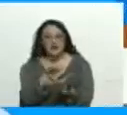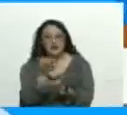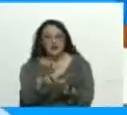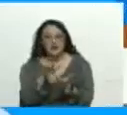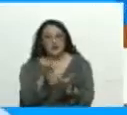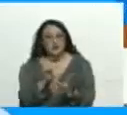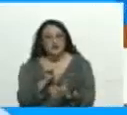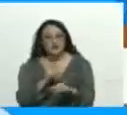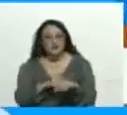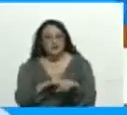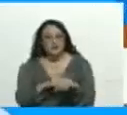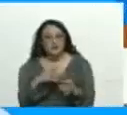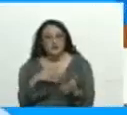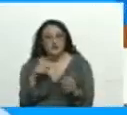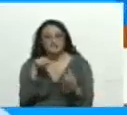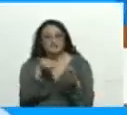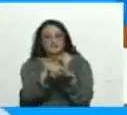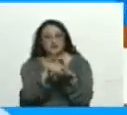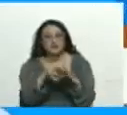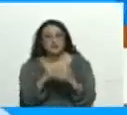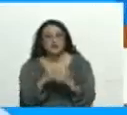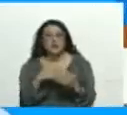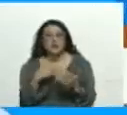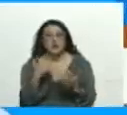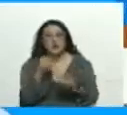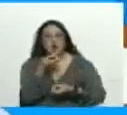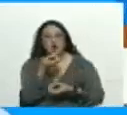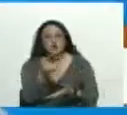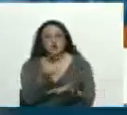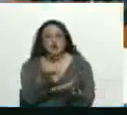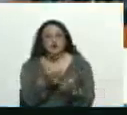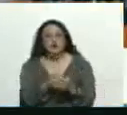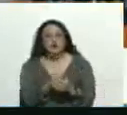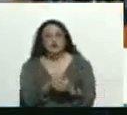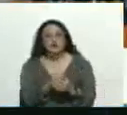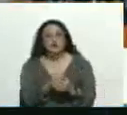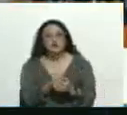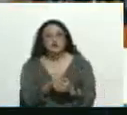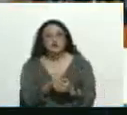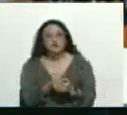porque tengo que tengo que ir a contarles también ahí